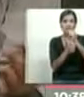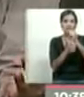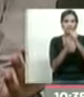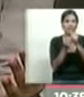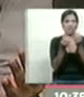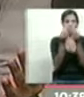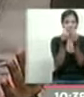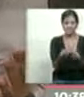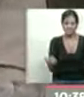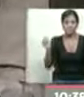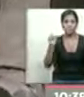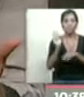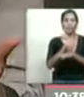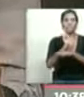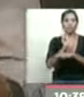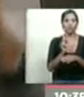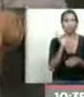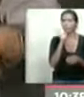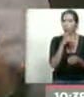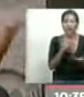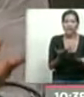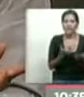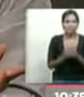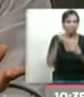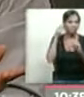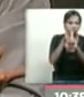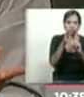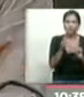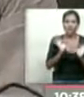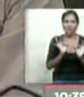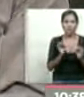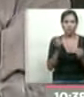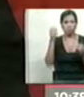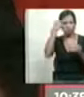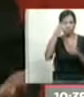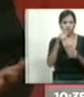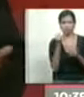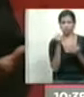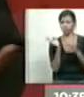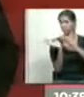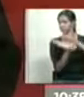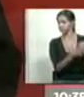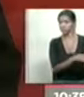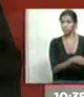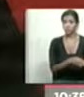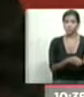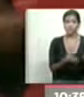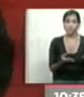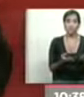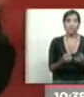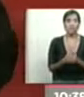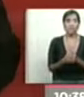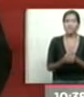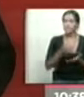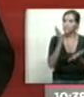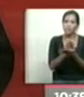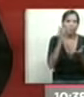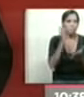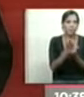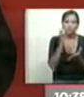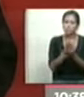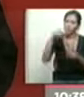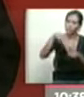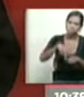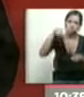¿Por qué? Porque no han tenido gancho, no han tenido pegada. Y porque este pueblo ha tenido bastante conciencia. Y la oferta engañosa permanente y constante, yo lo decía el día de